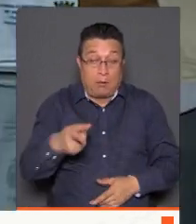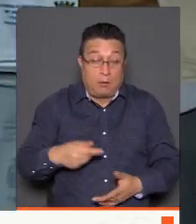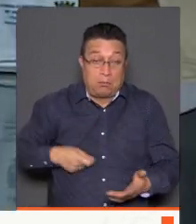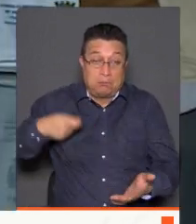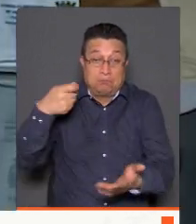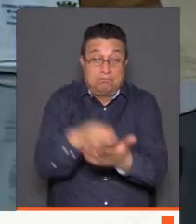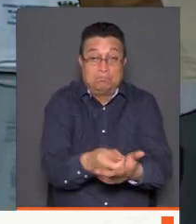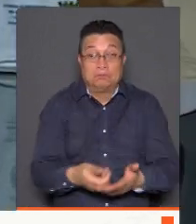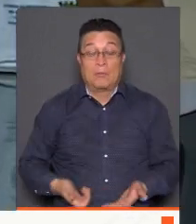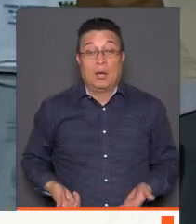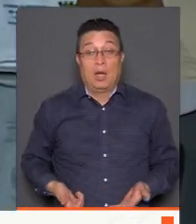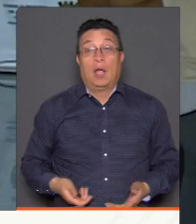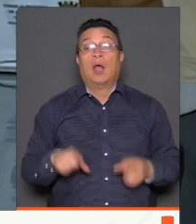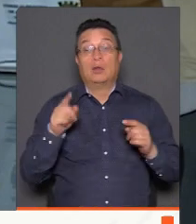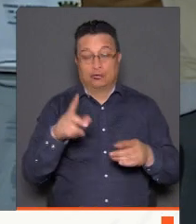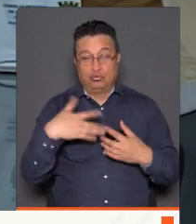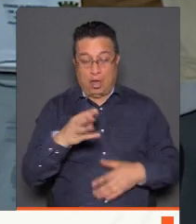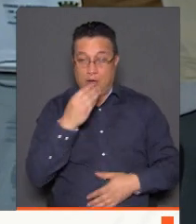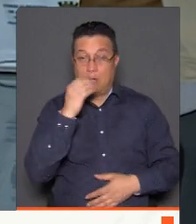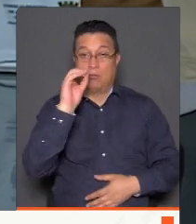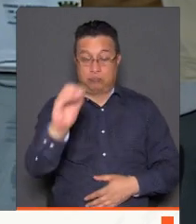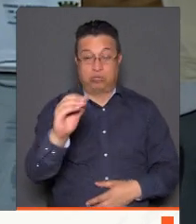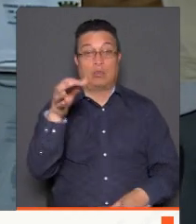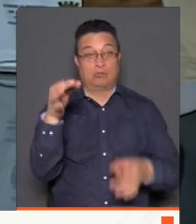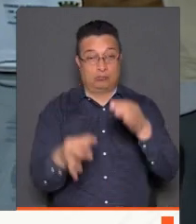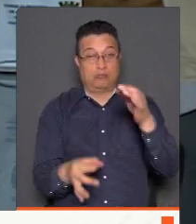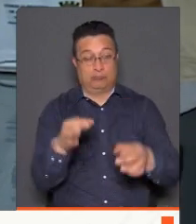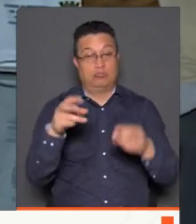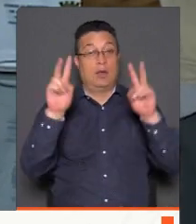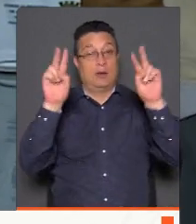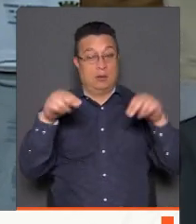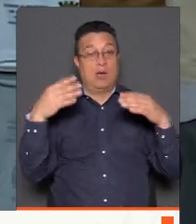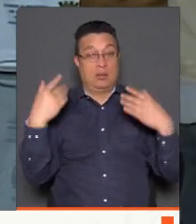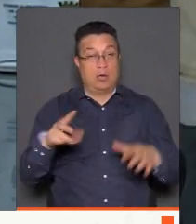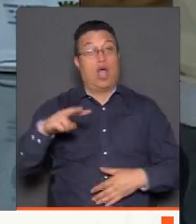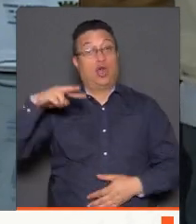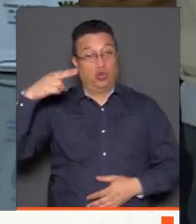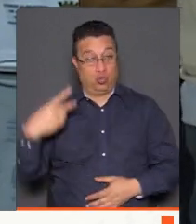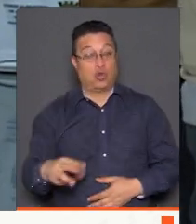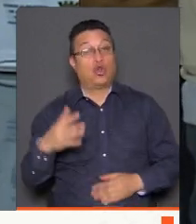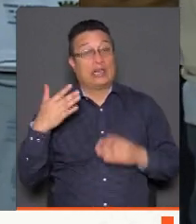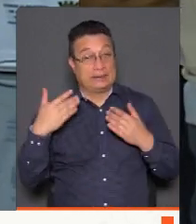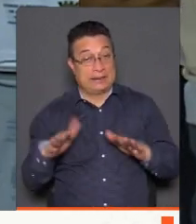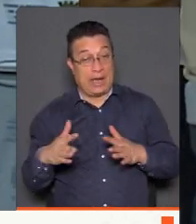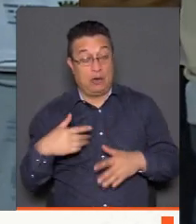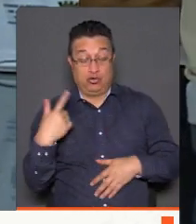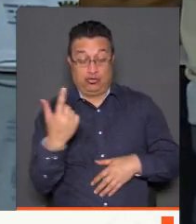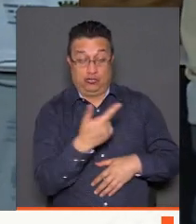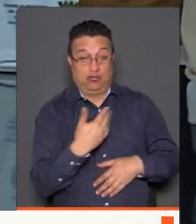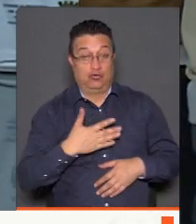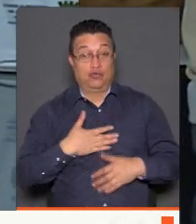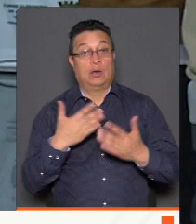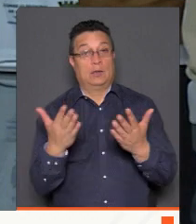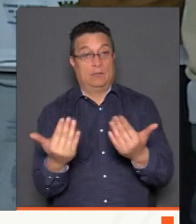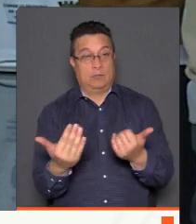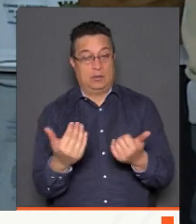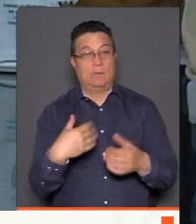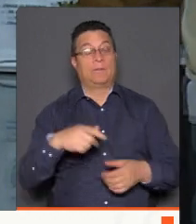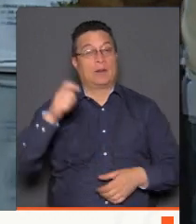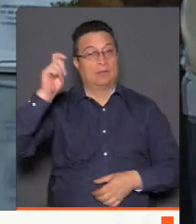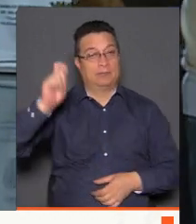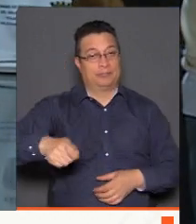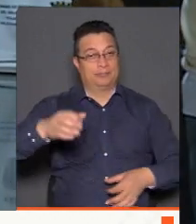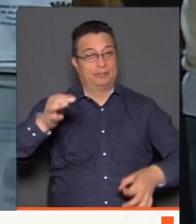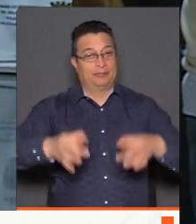la notificación, se ha judicializado el tema además también por parte del propietario, por lo tanto nosotros estamos a la espera de la resolución jurídica que ello